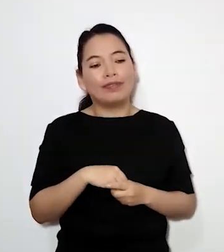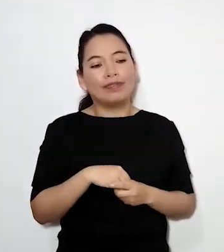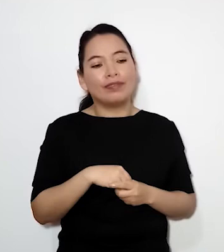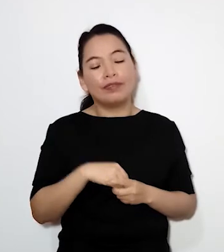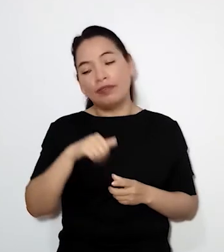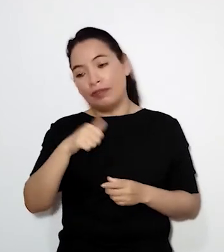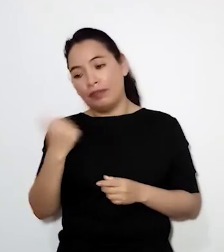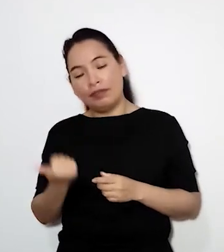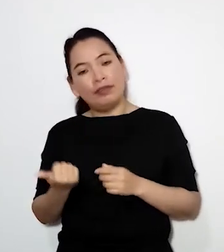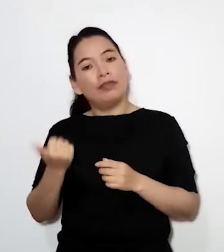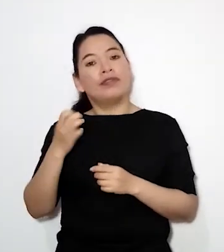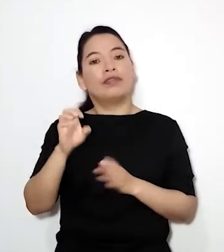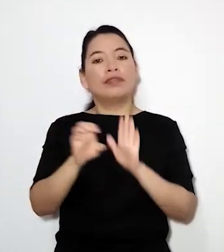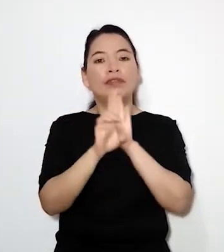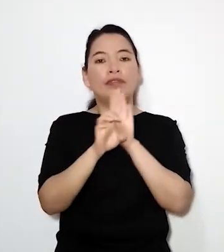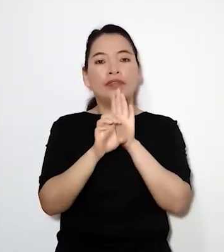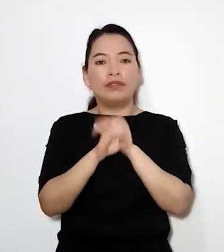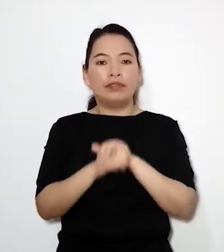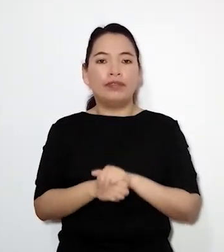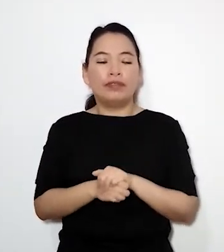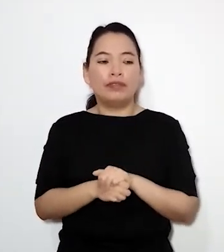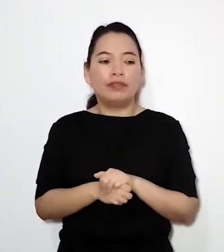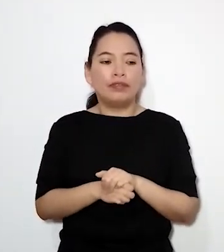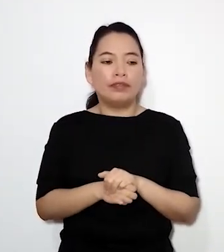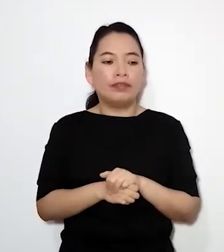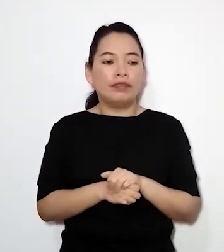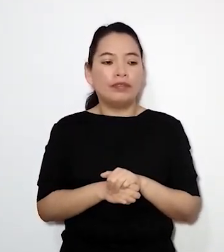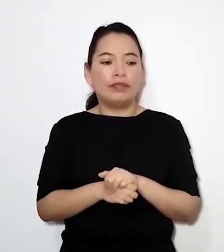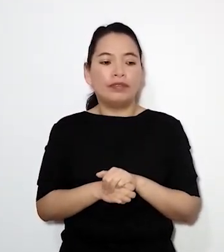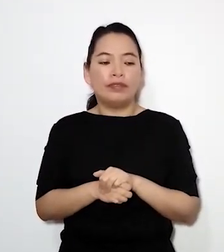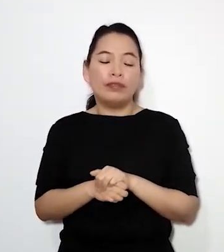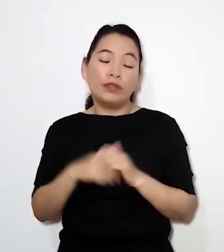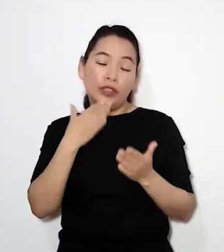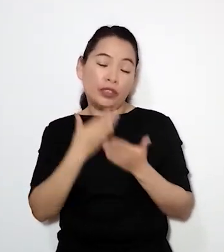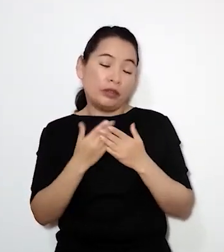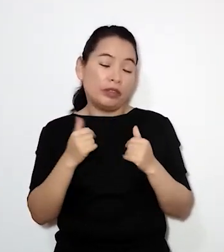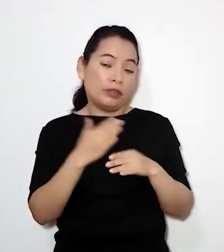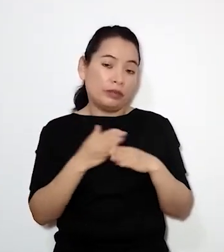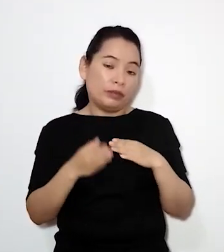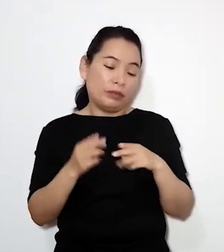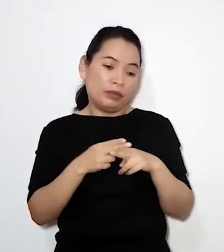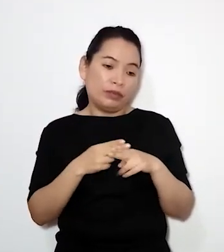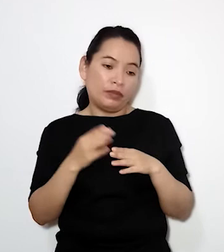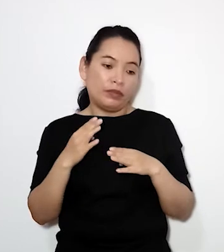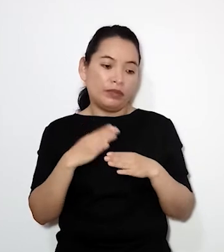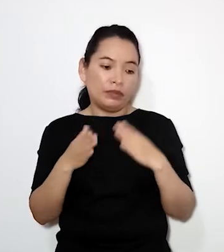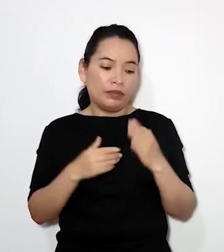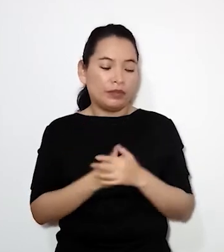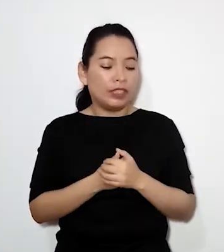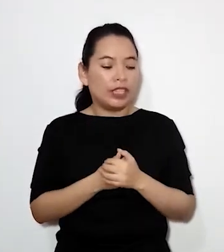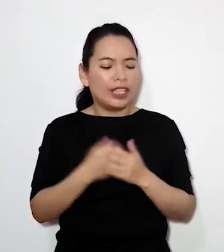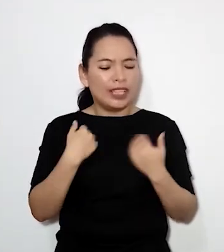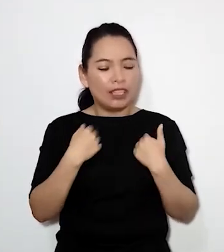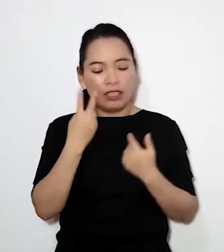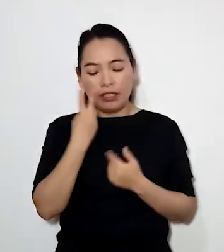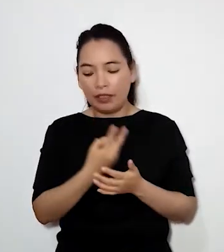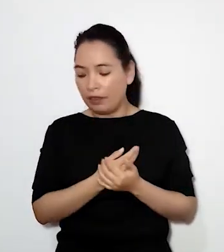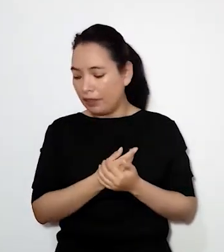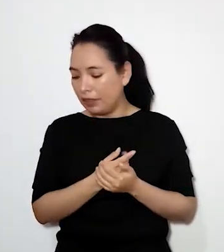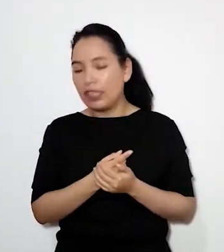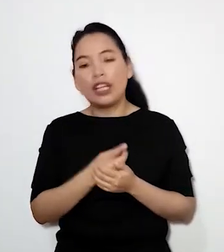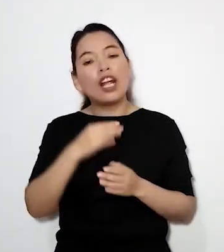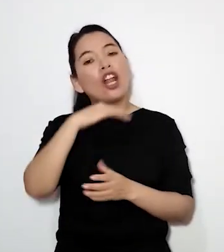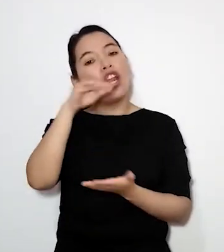con, y ya voy a terminar con esto, otro ejemplo tiene que ver con los centros de recursos, es decir,